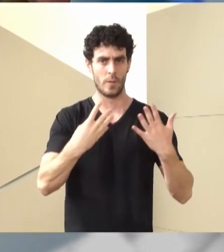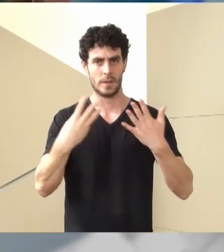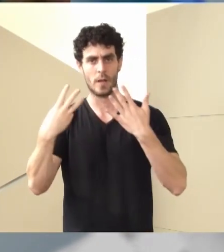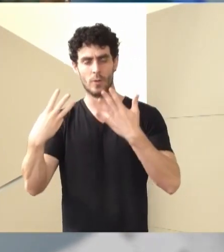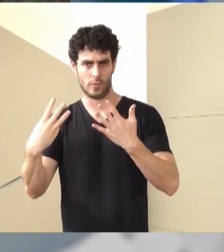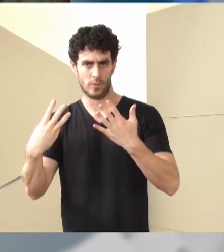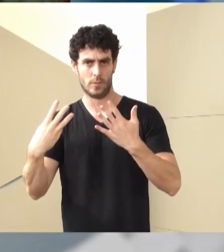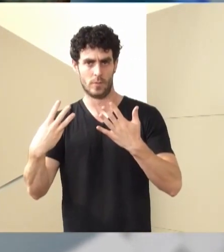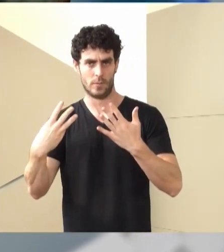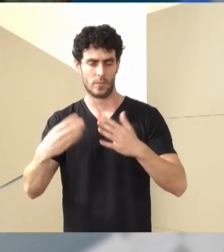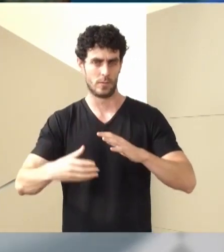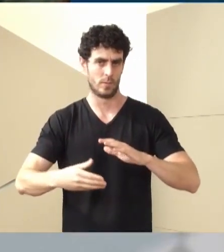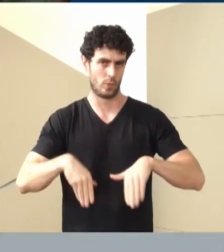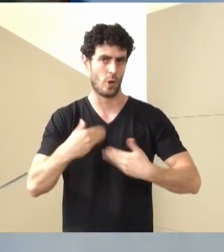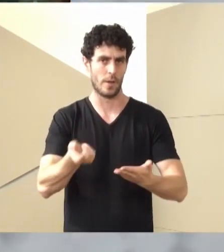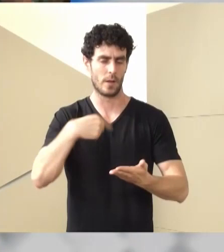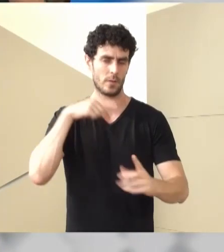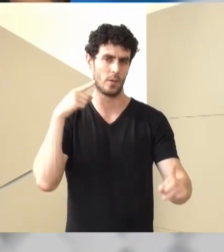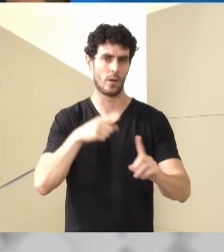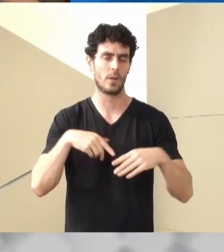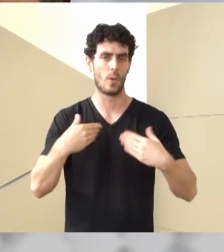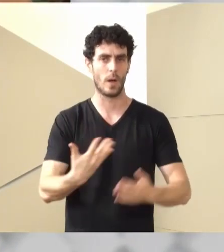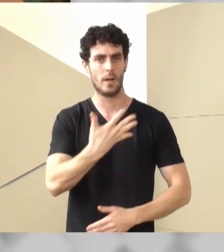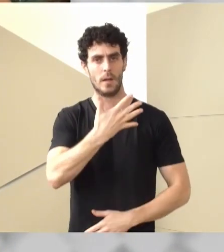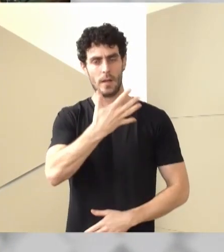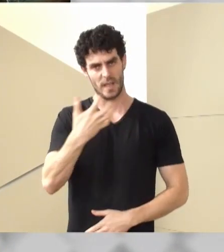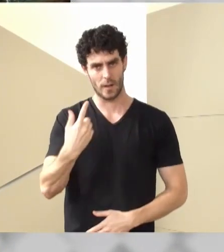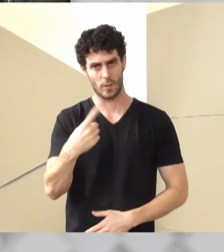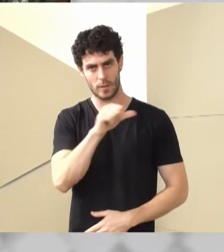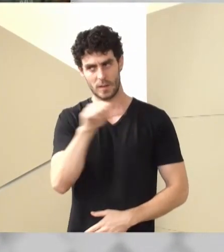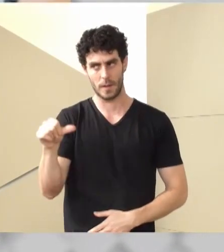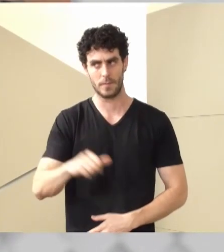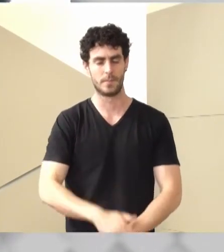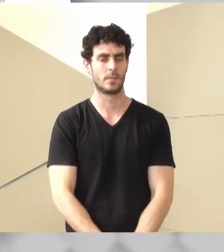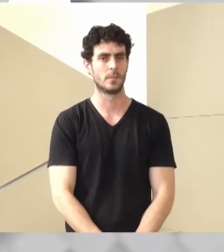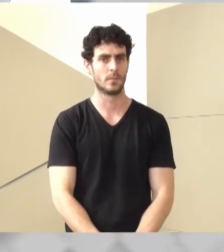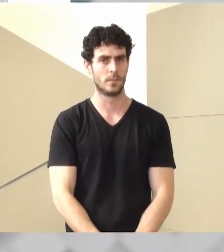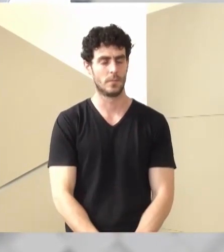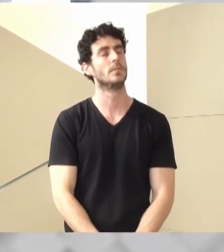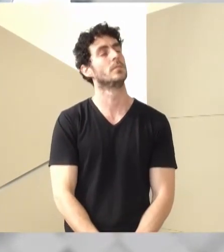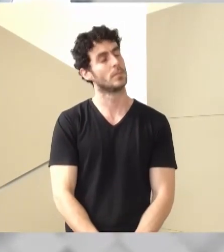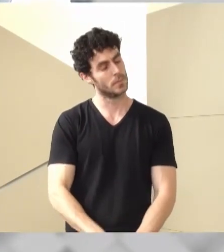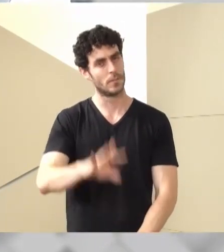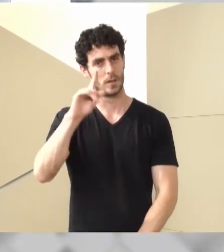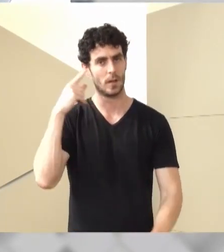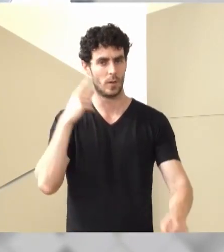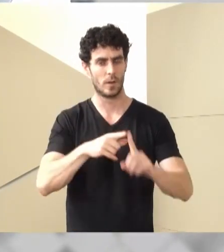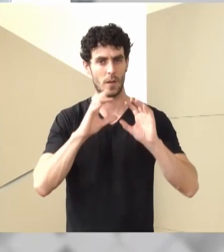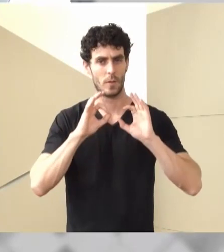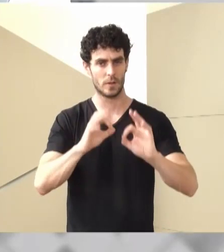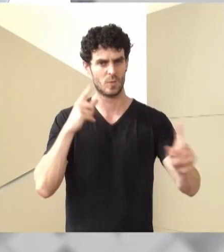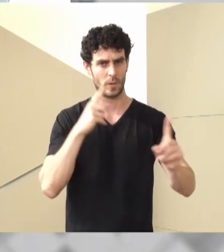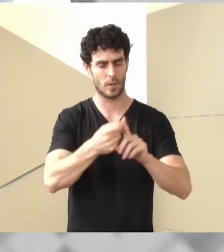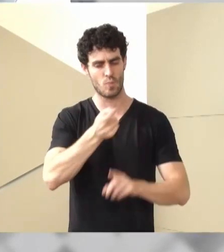Y nosotros como objetivo nos hemos planteado 500 en una semana. Sí, ese es su desafío, un